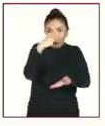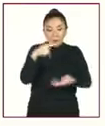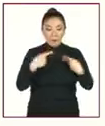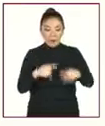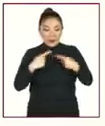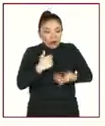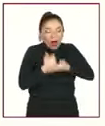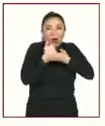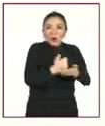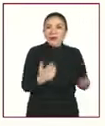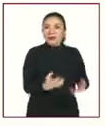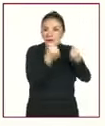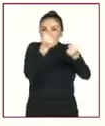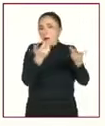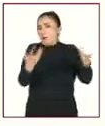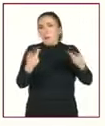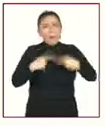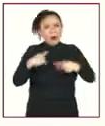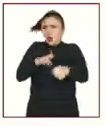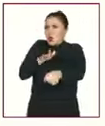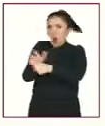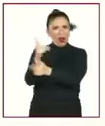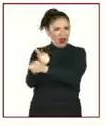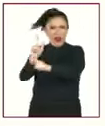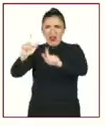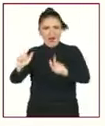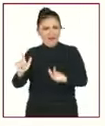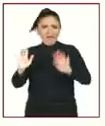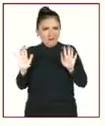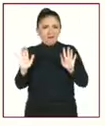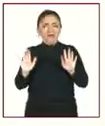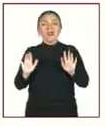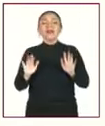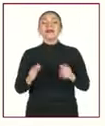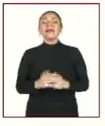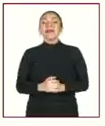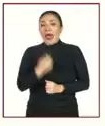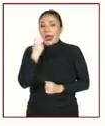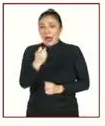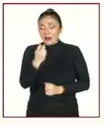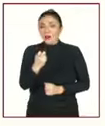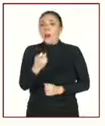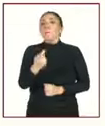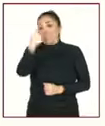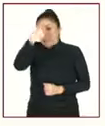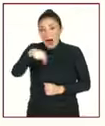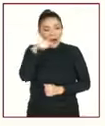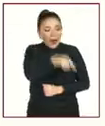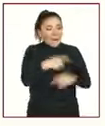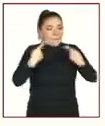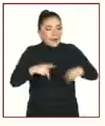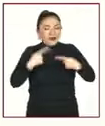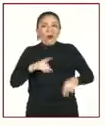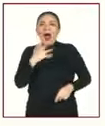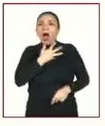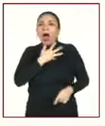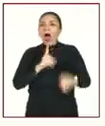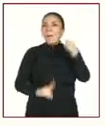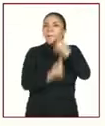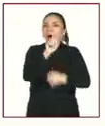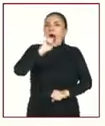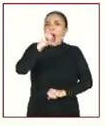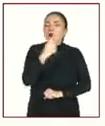persona. Puede ser cualquier persona. Esto se da para una persona que haya sufrido un accidente,